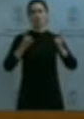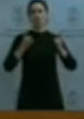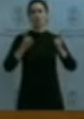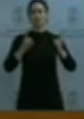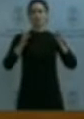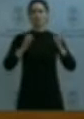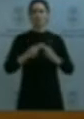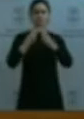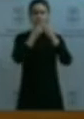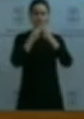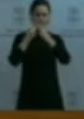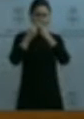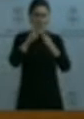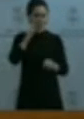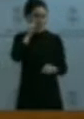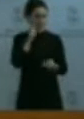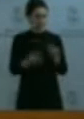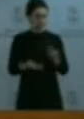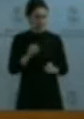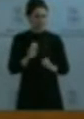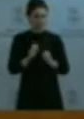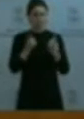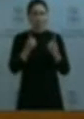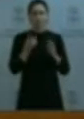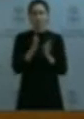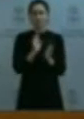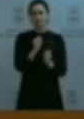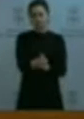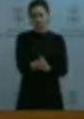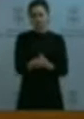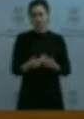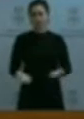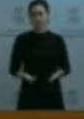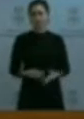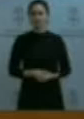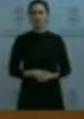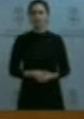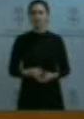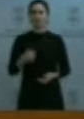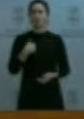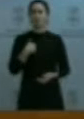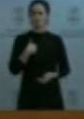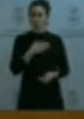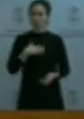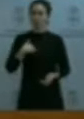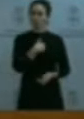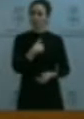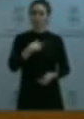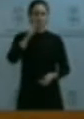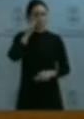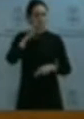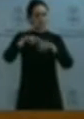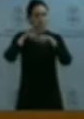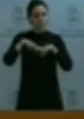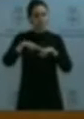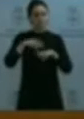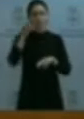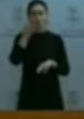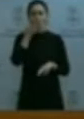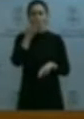prioritario. ¿Por qué? Yo he sido perito en el colegio de médicos y es la única manera que